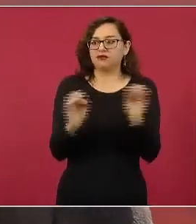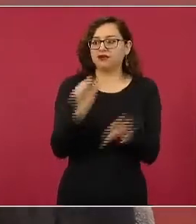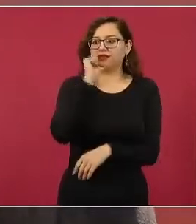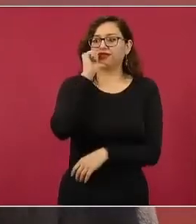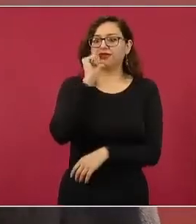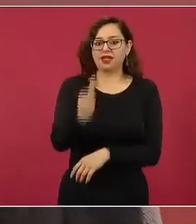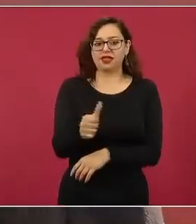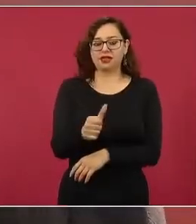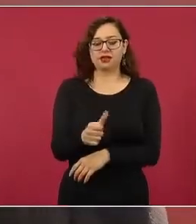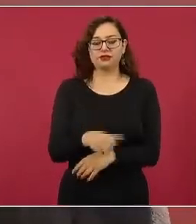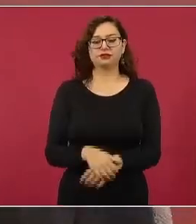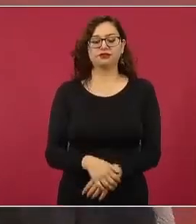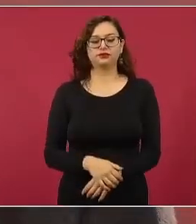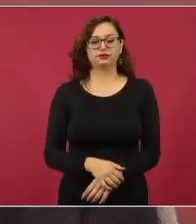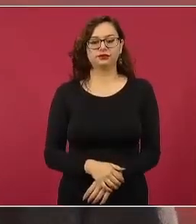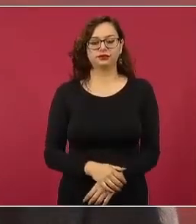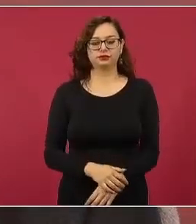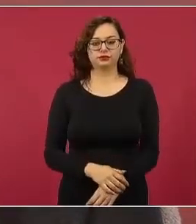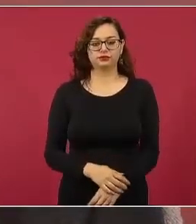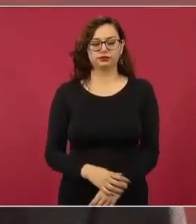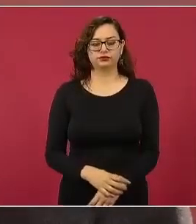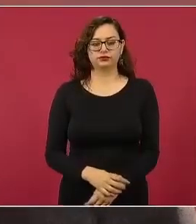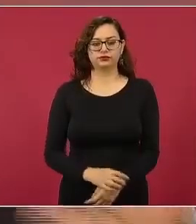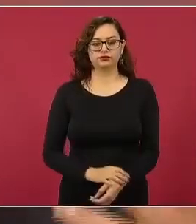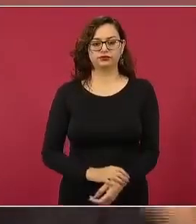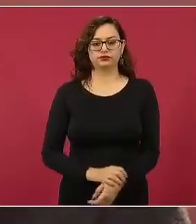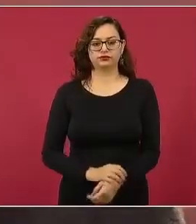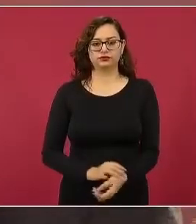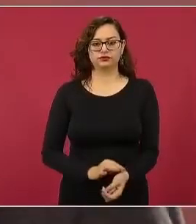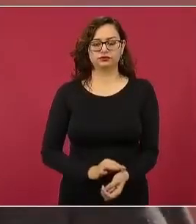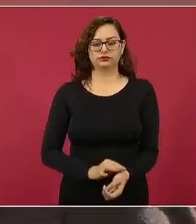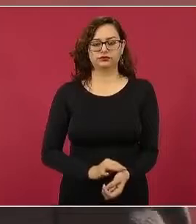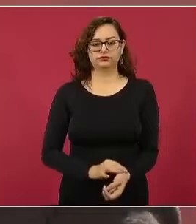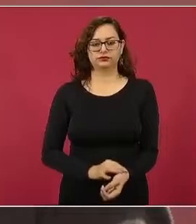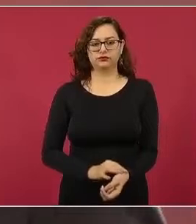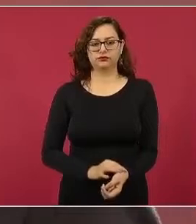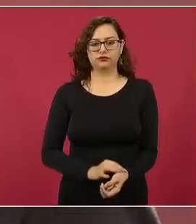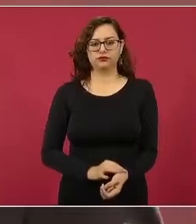porque él y su movimiento van a votar